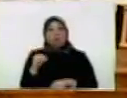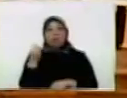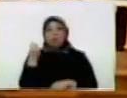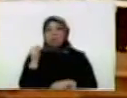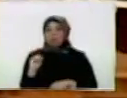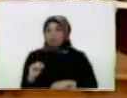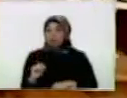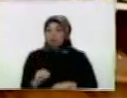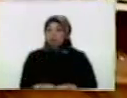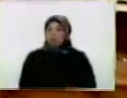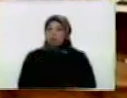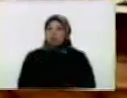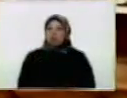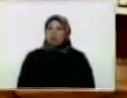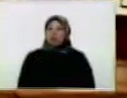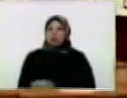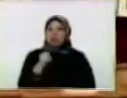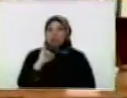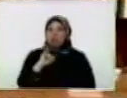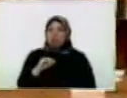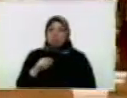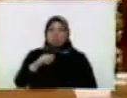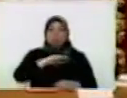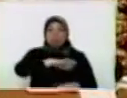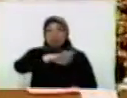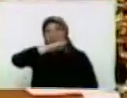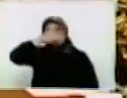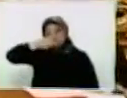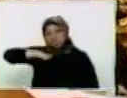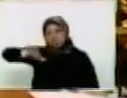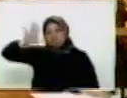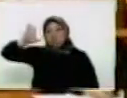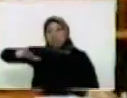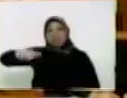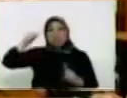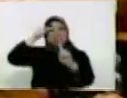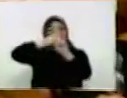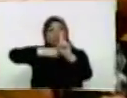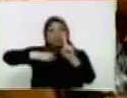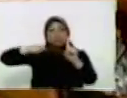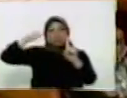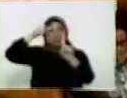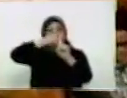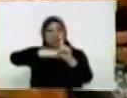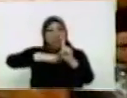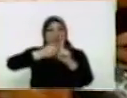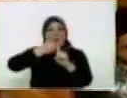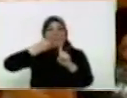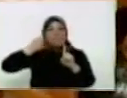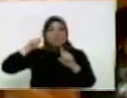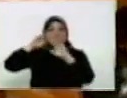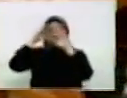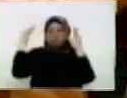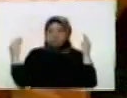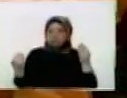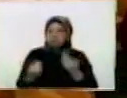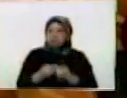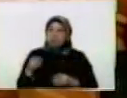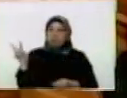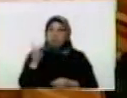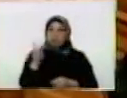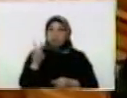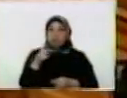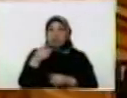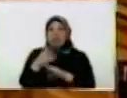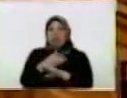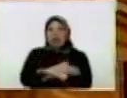que estuvieron en las montañas peleando por una Venezuela mejor. Reivindican a todos esos jóvenes que murieron en combate en ese tiempo